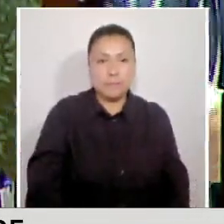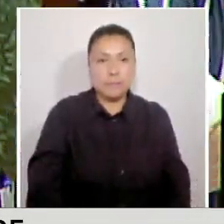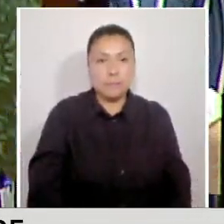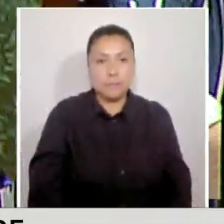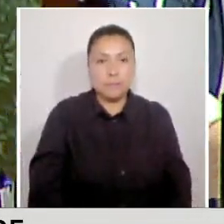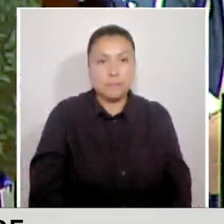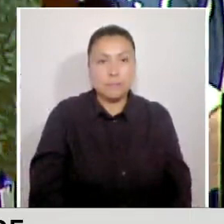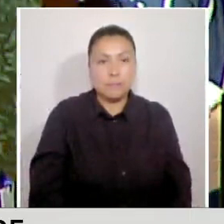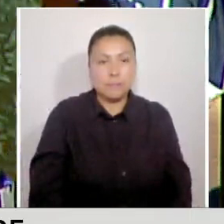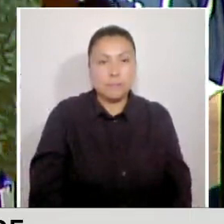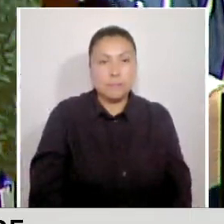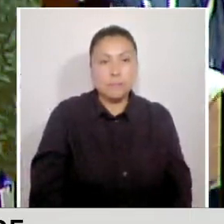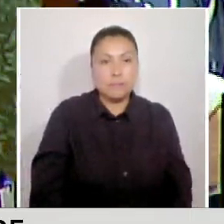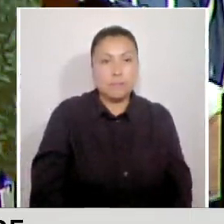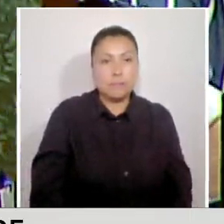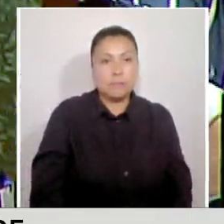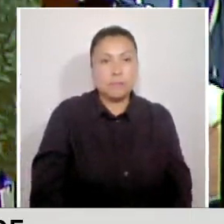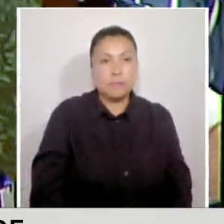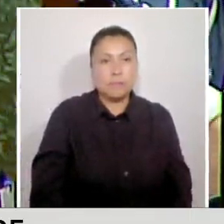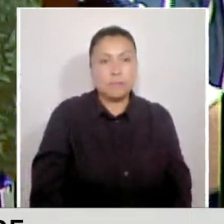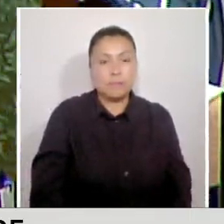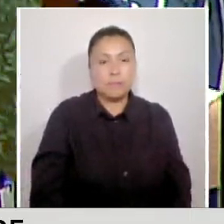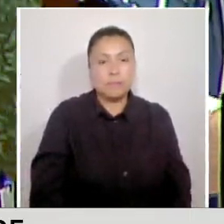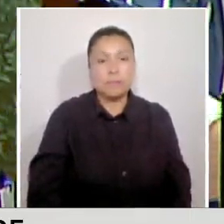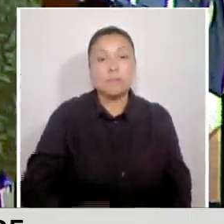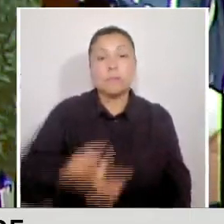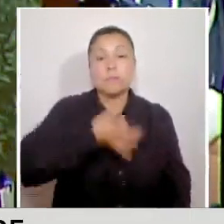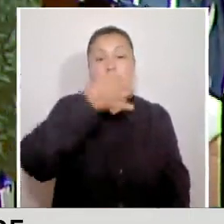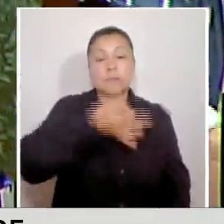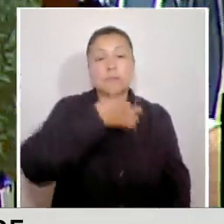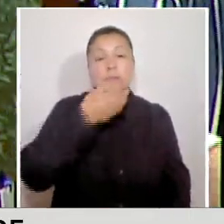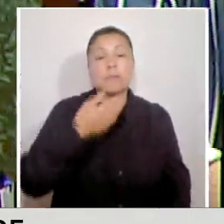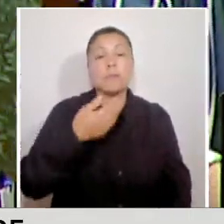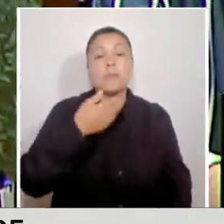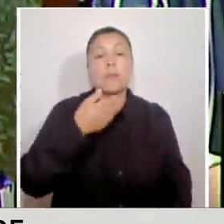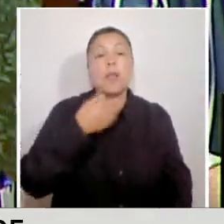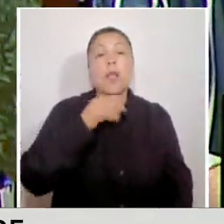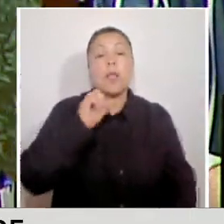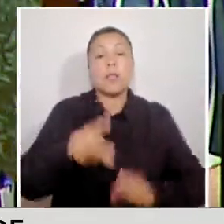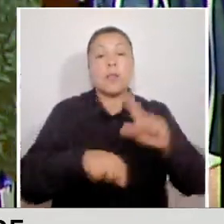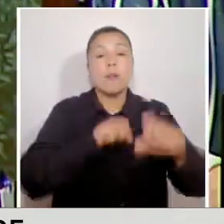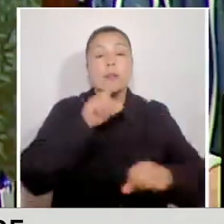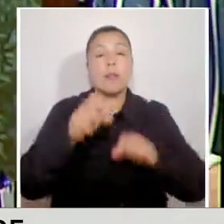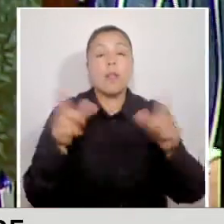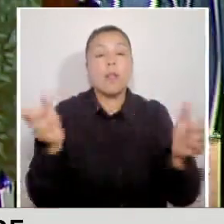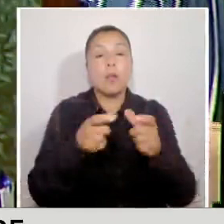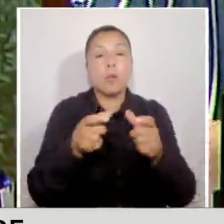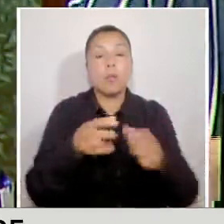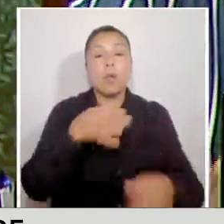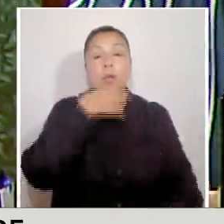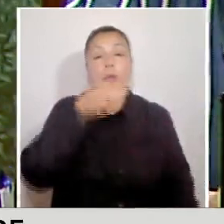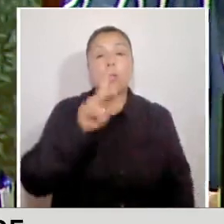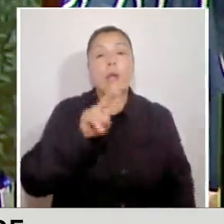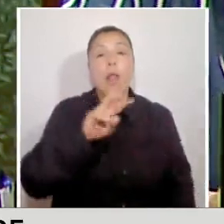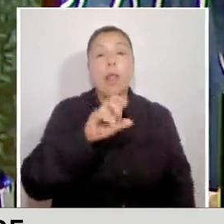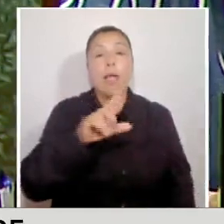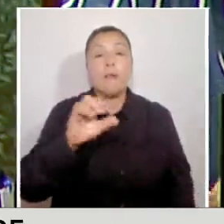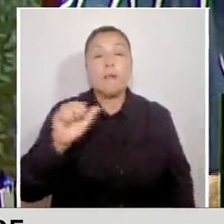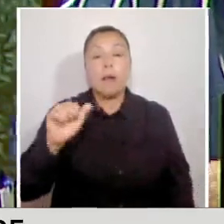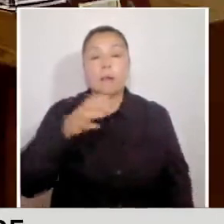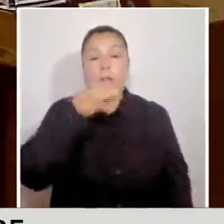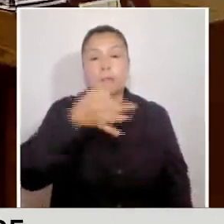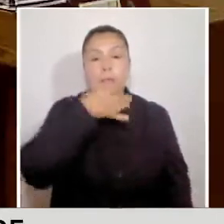presidente Se ofrece la palabra para defender la postura de la comisión diputado Leiva tier la palabra